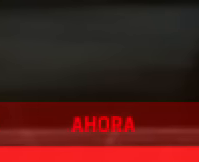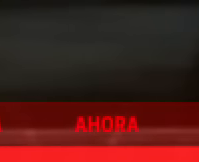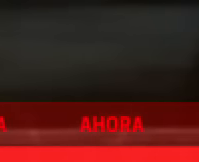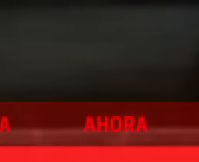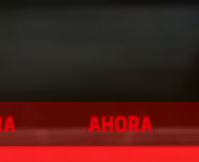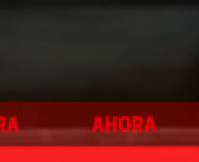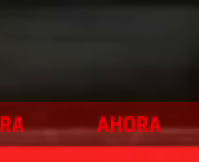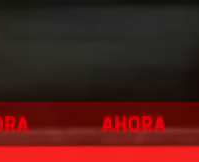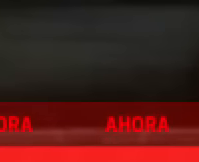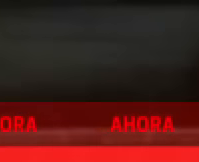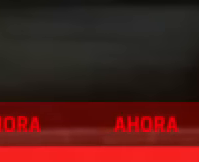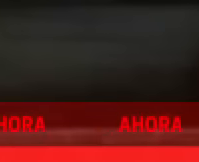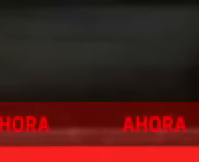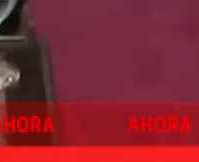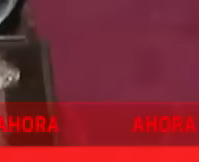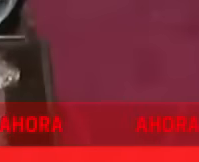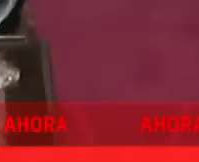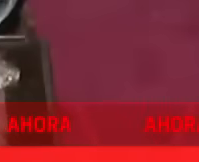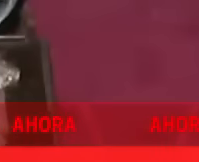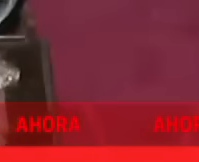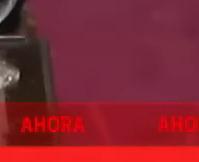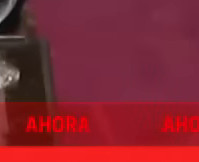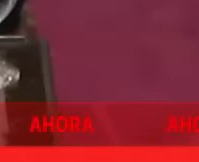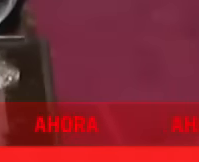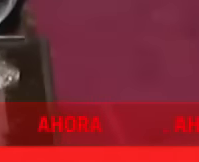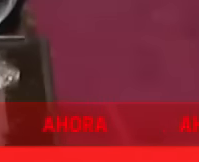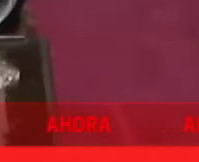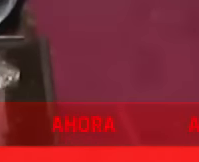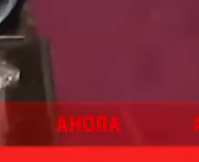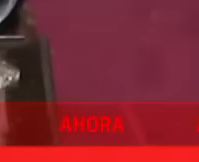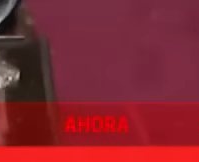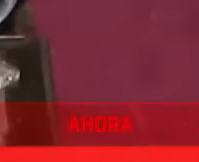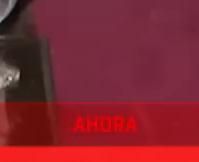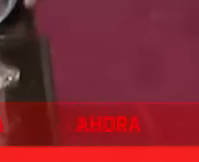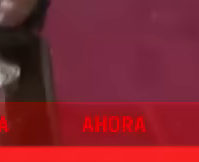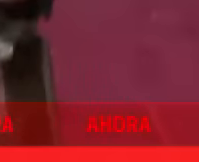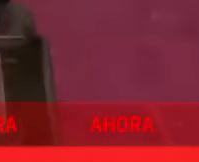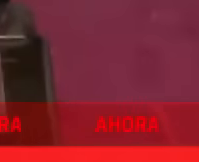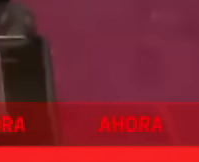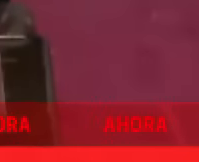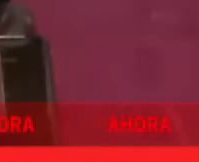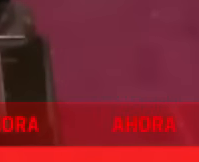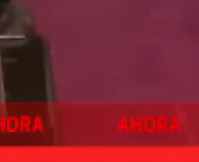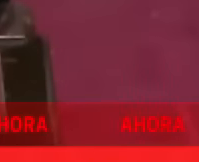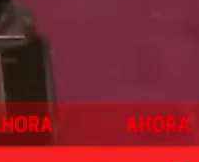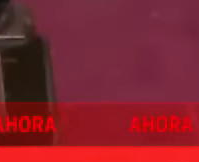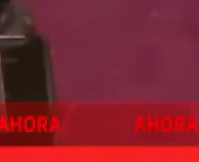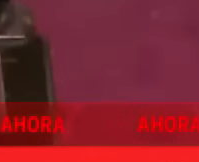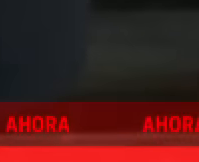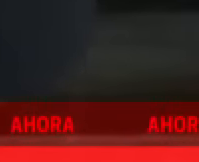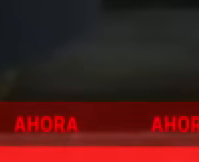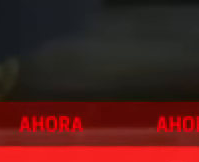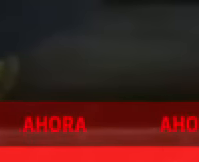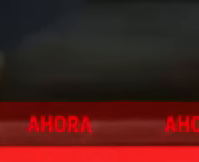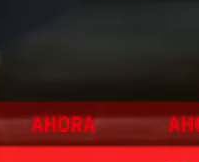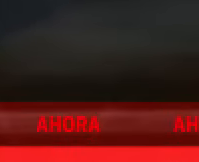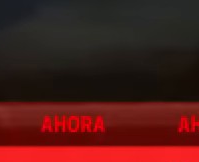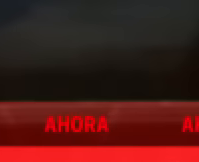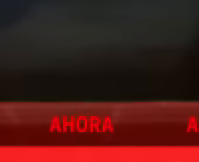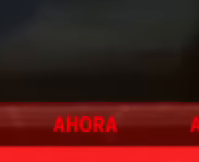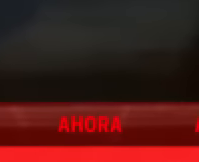con Martín Lustó que propone algunas modificaciones, agregados en realidad, que tienen que ver